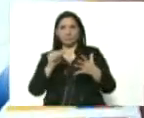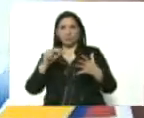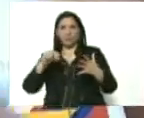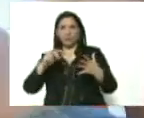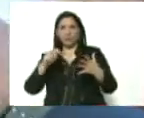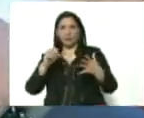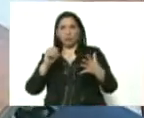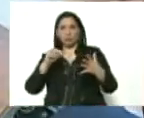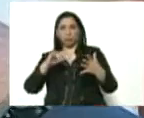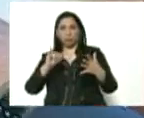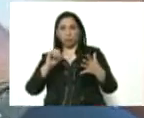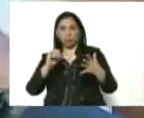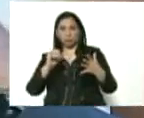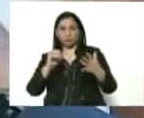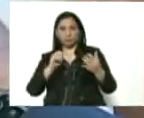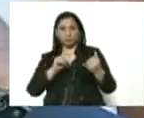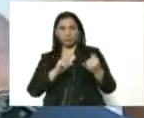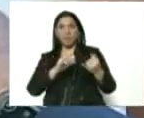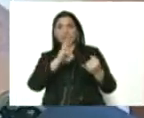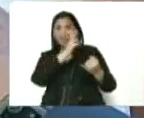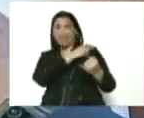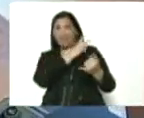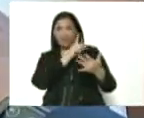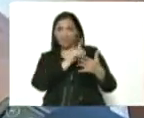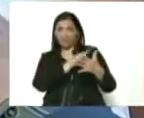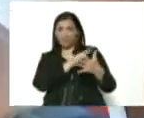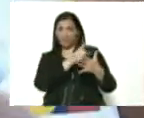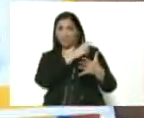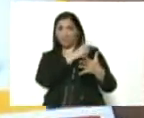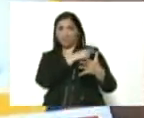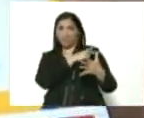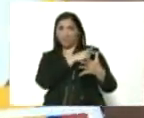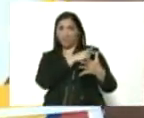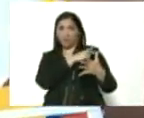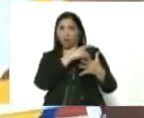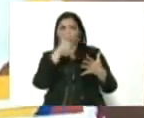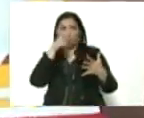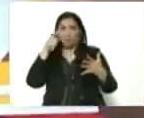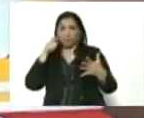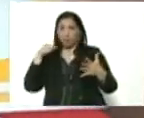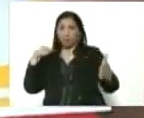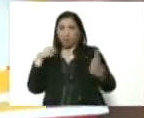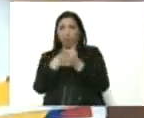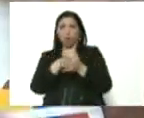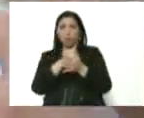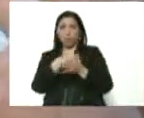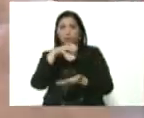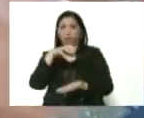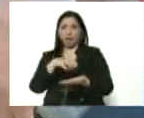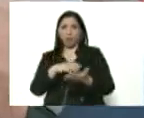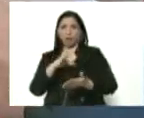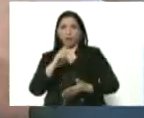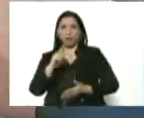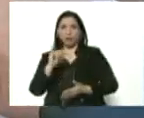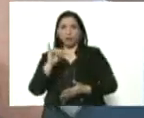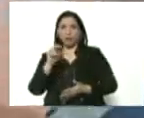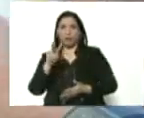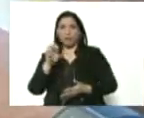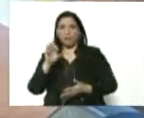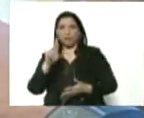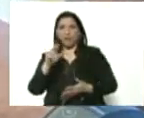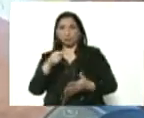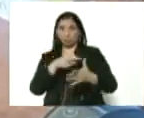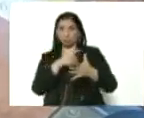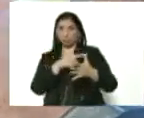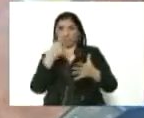Antonio José Sequea Torres, que era el jefe de la operación y quien dio el golpe de Estado a Cliver Alcalá Cordones, un verdadero